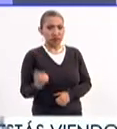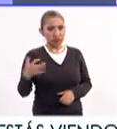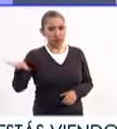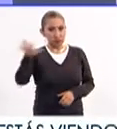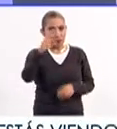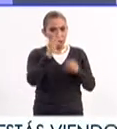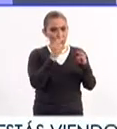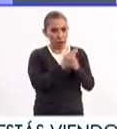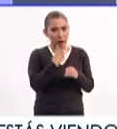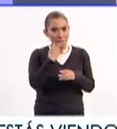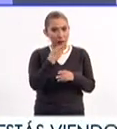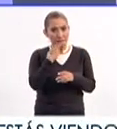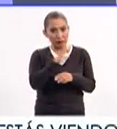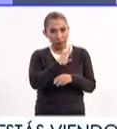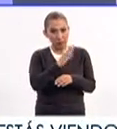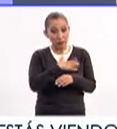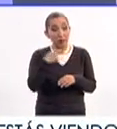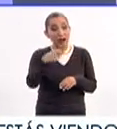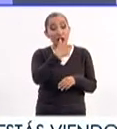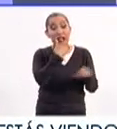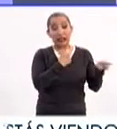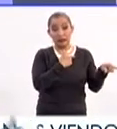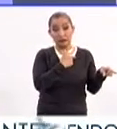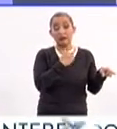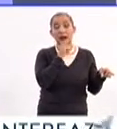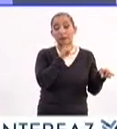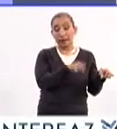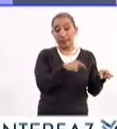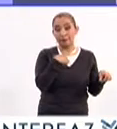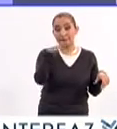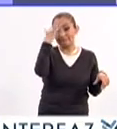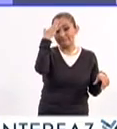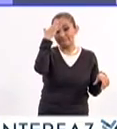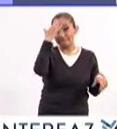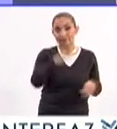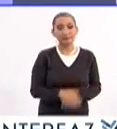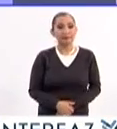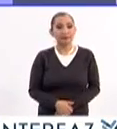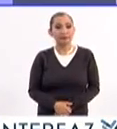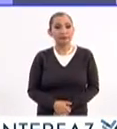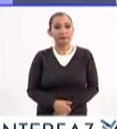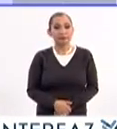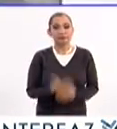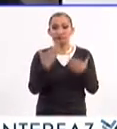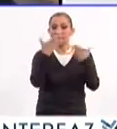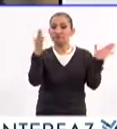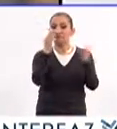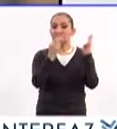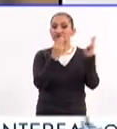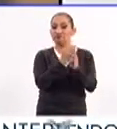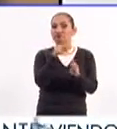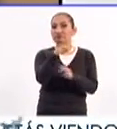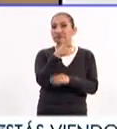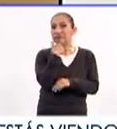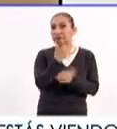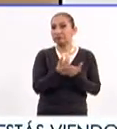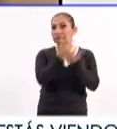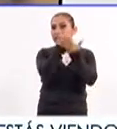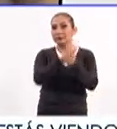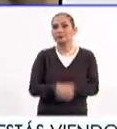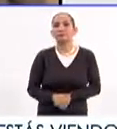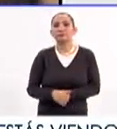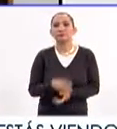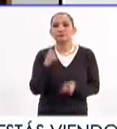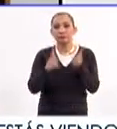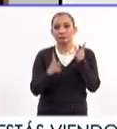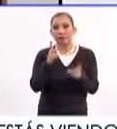en el mundo, pero aún inglés está a la cabeza. Así es, nos abre las puertas del mundo, digamos, uh-huh. de alguna forma. Pues platicamos un